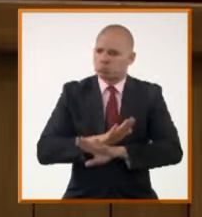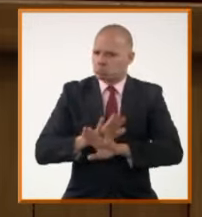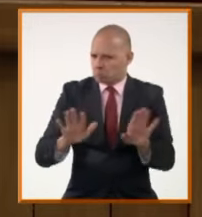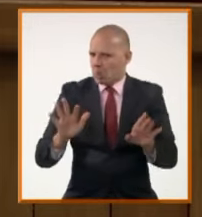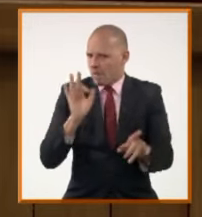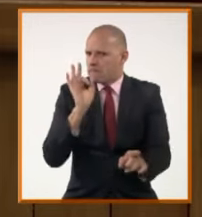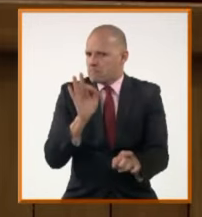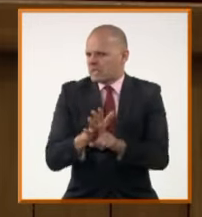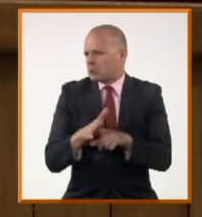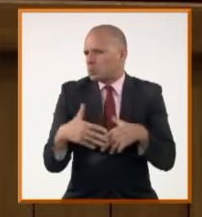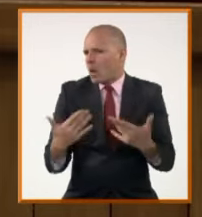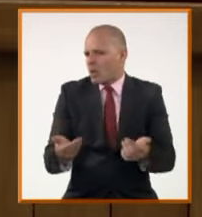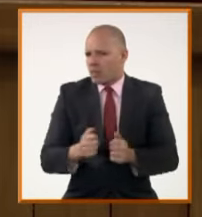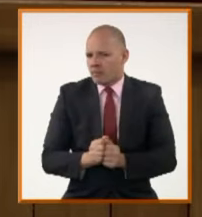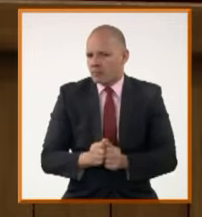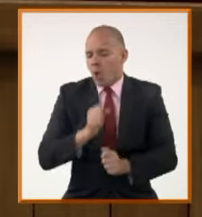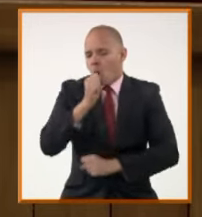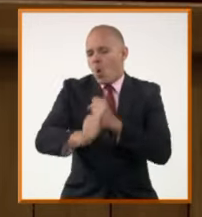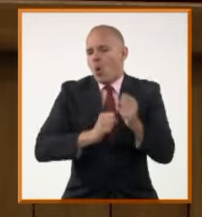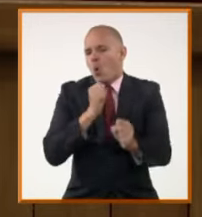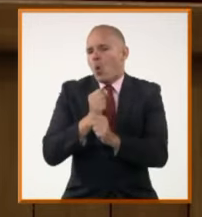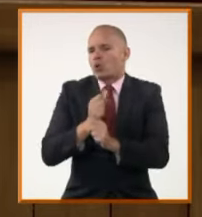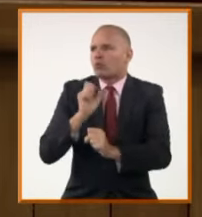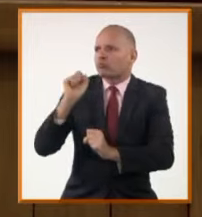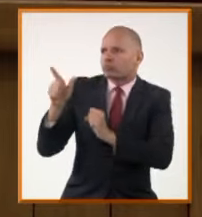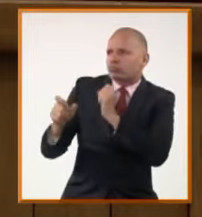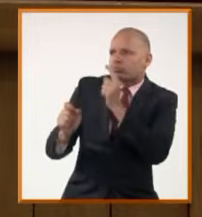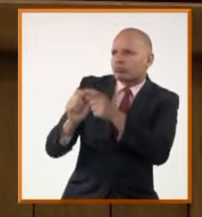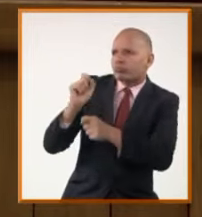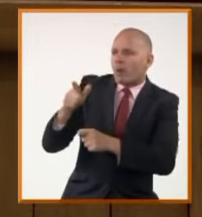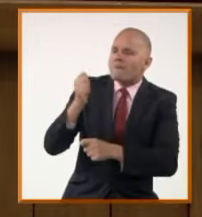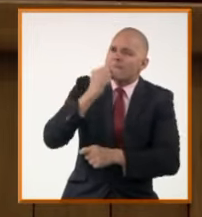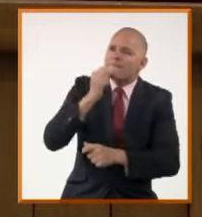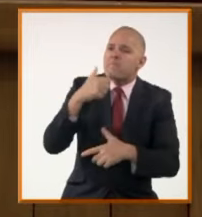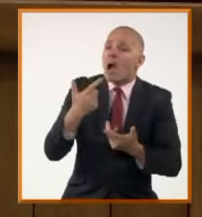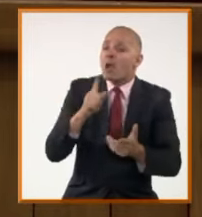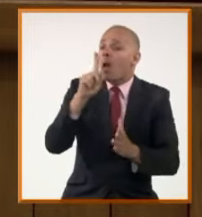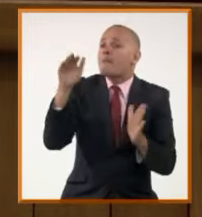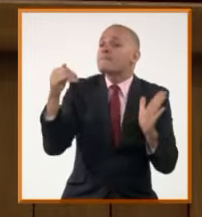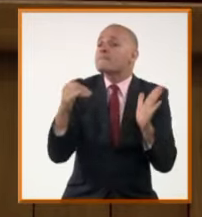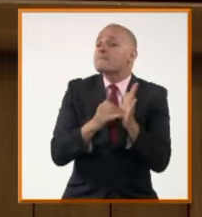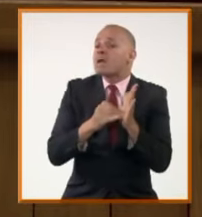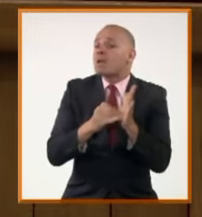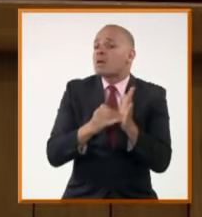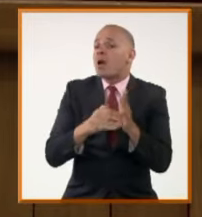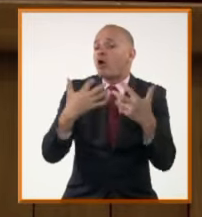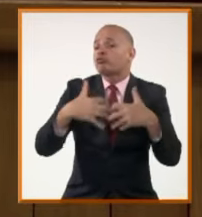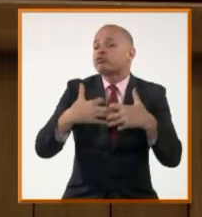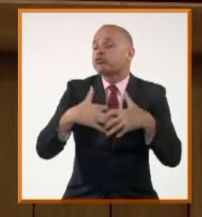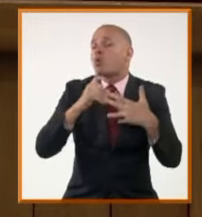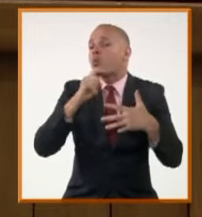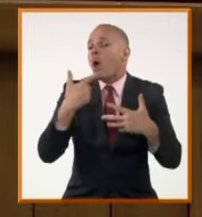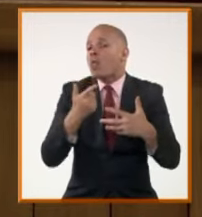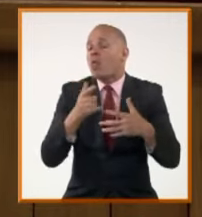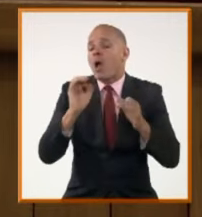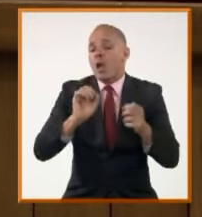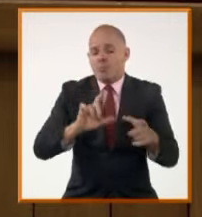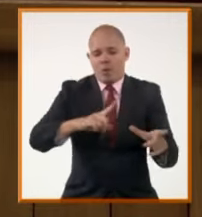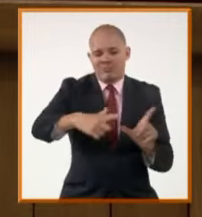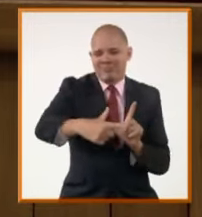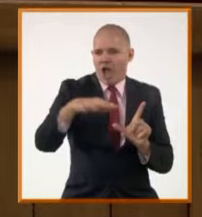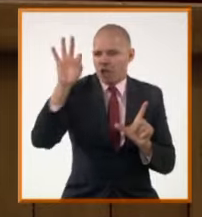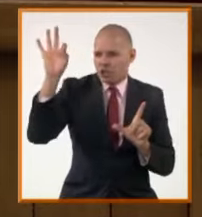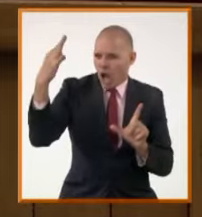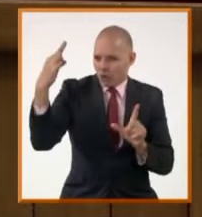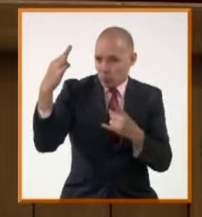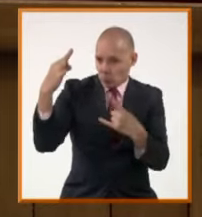año, a adquirir el equivalente a 1000 megawatts en paneles solares, lo cual ya va a tener